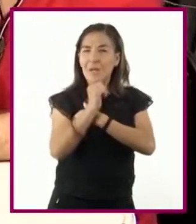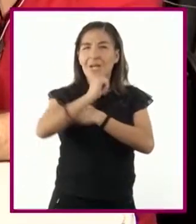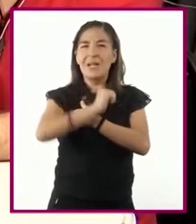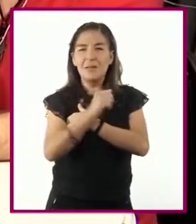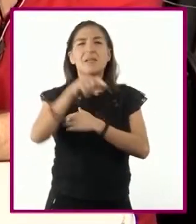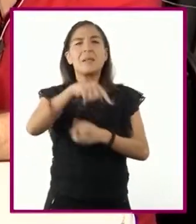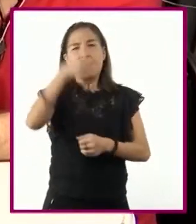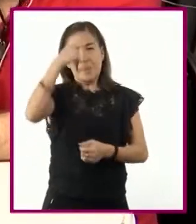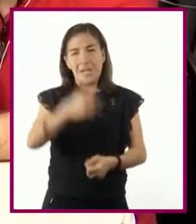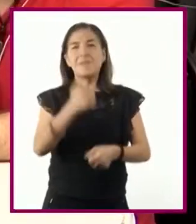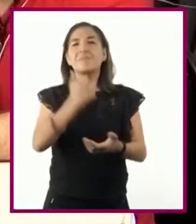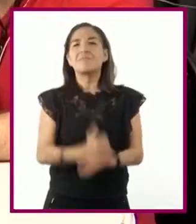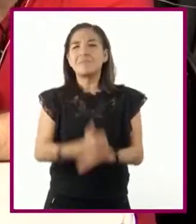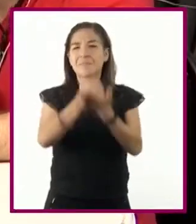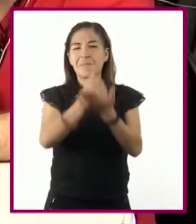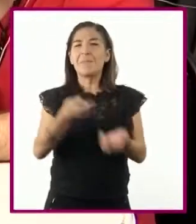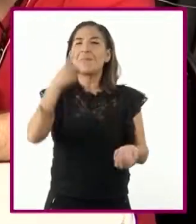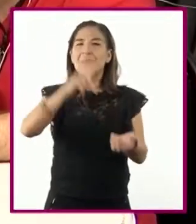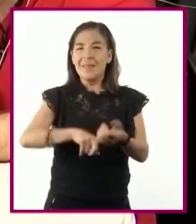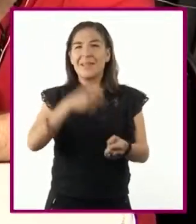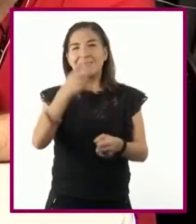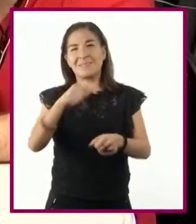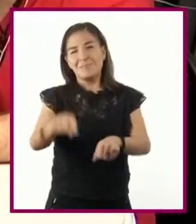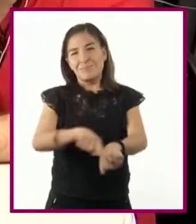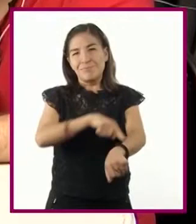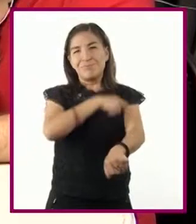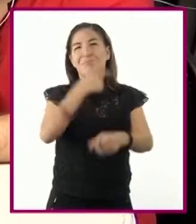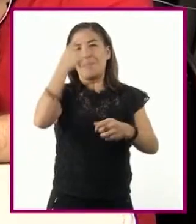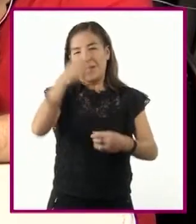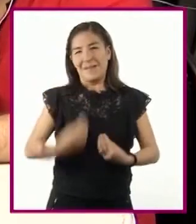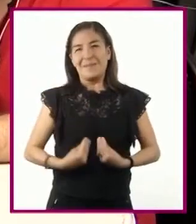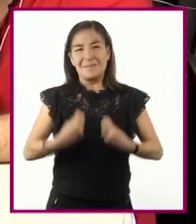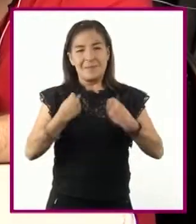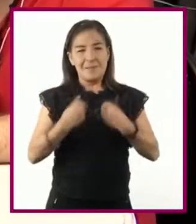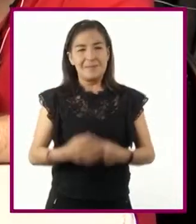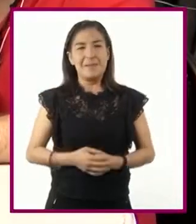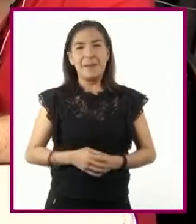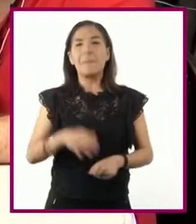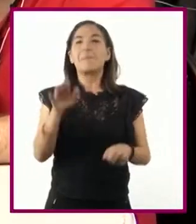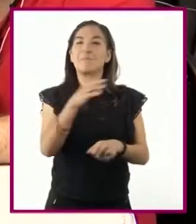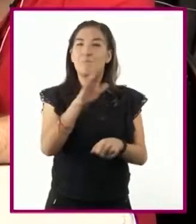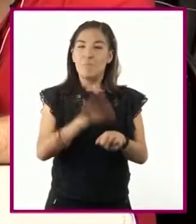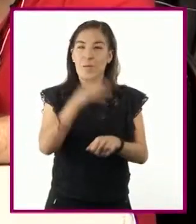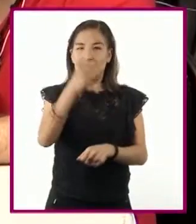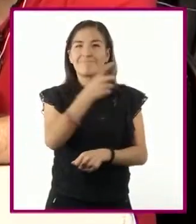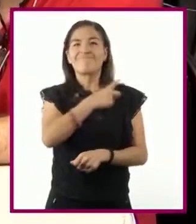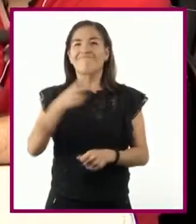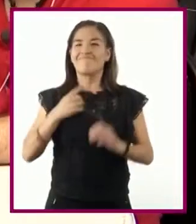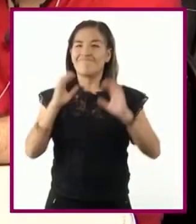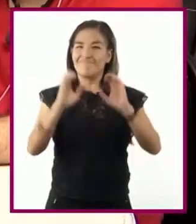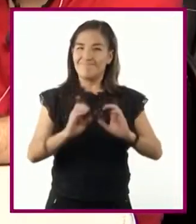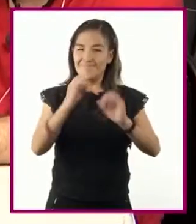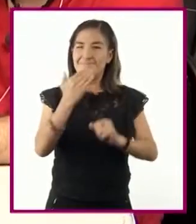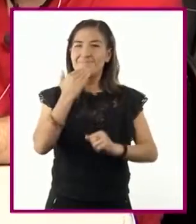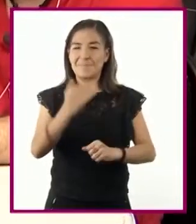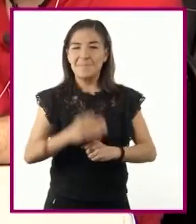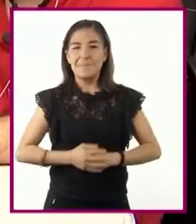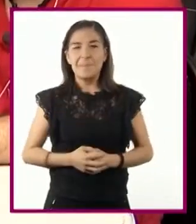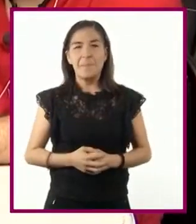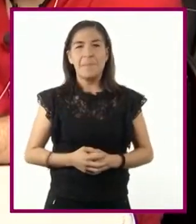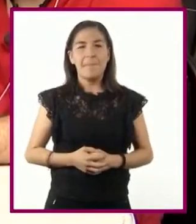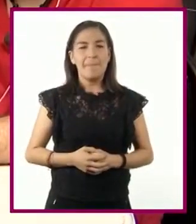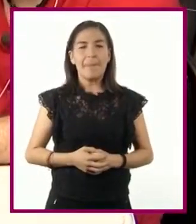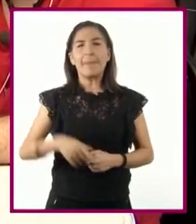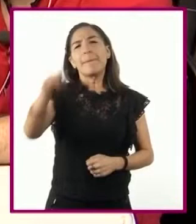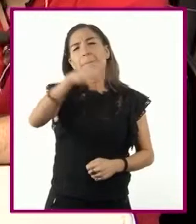nos acompañarán a lo largo de la vida, así que debemos cuidar su calidad. Si por